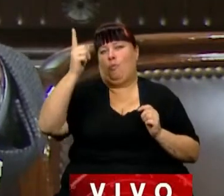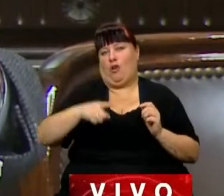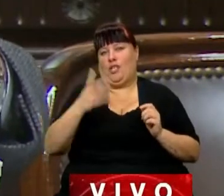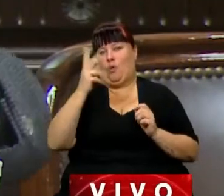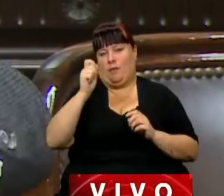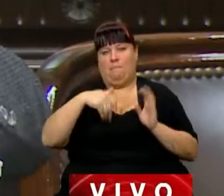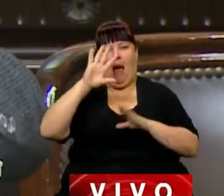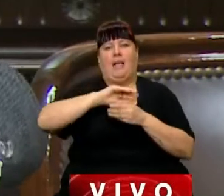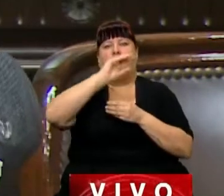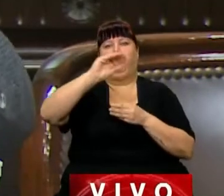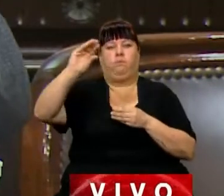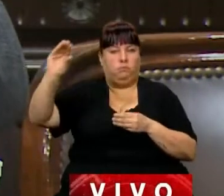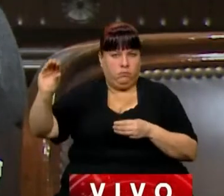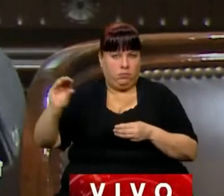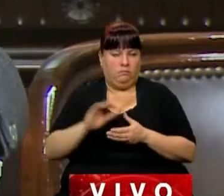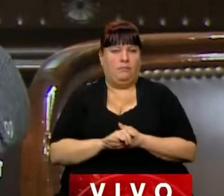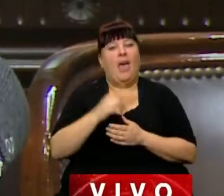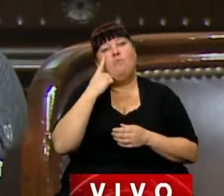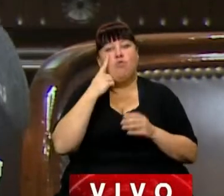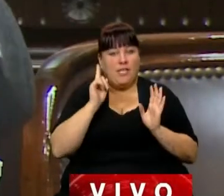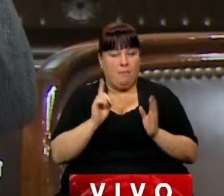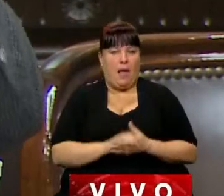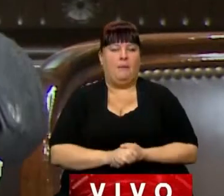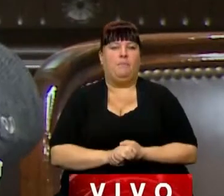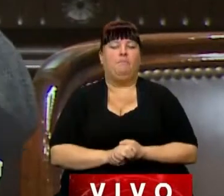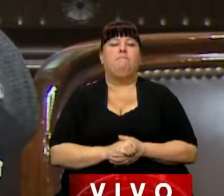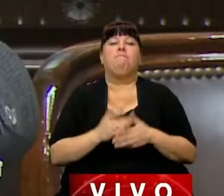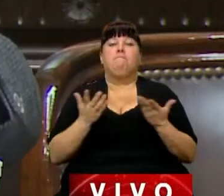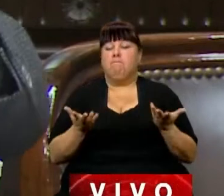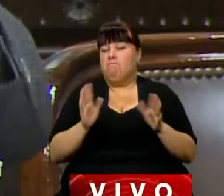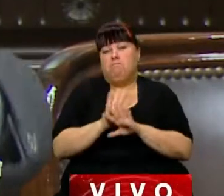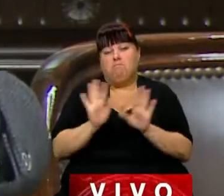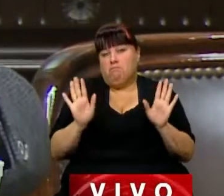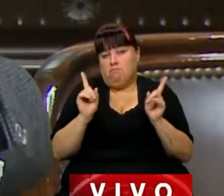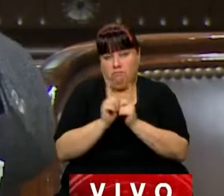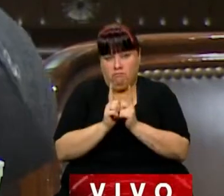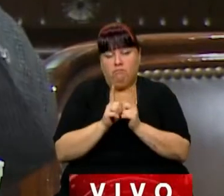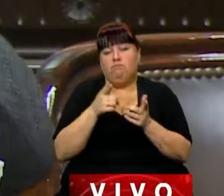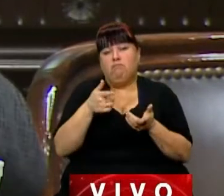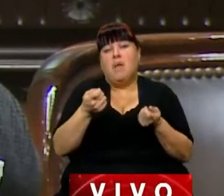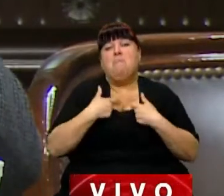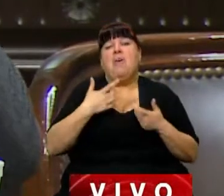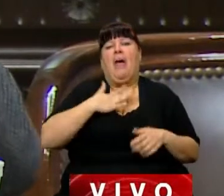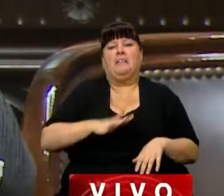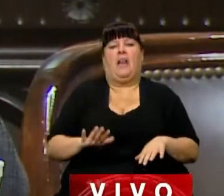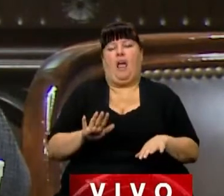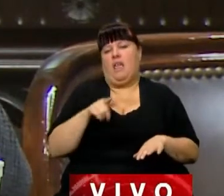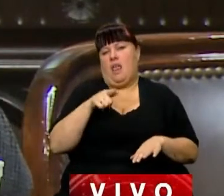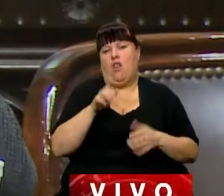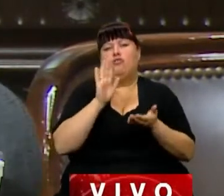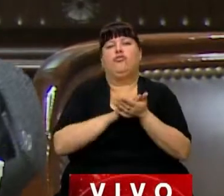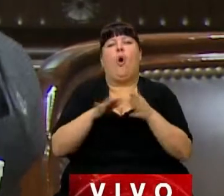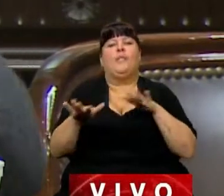un 4% de mayor coparticipación municipal. Así que simplemente eso nos da tranquilidad en cuanto a